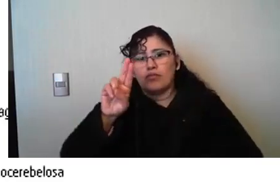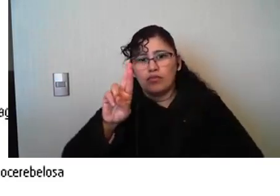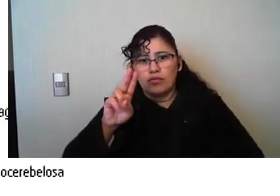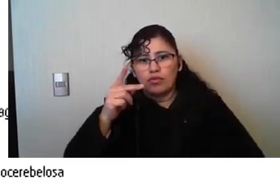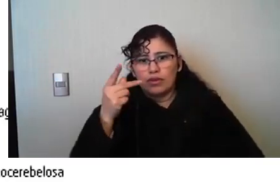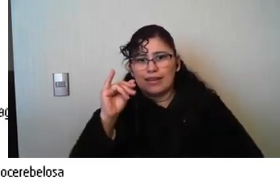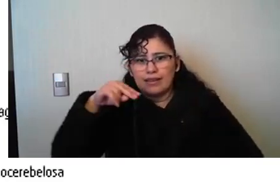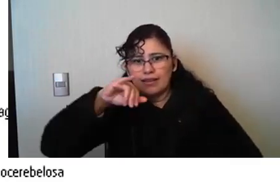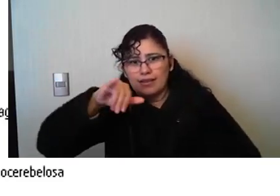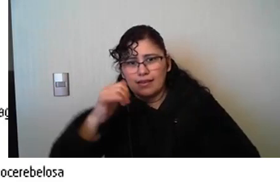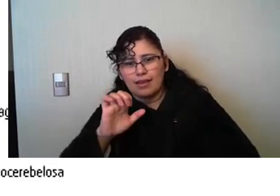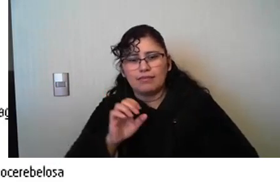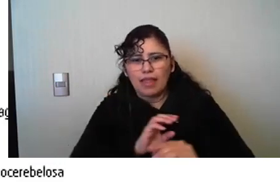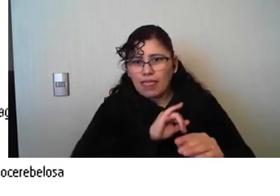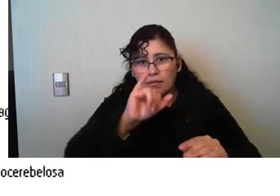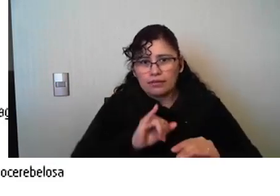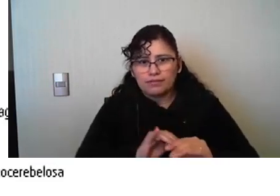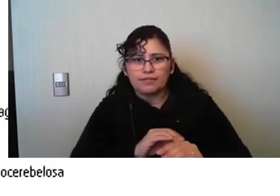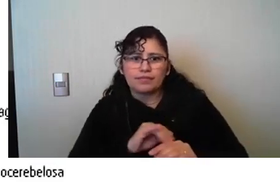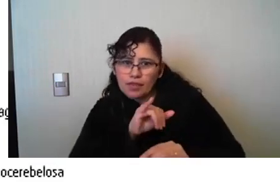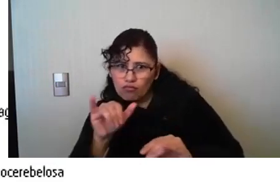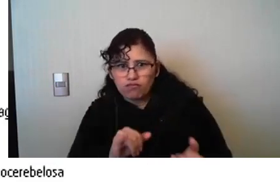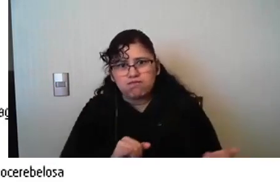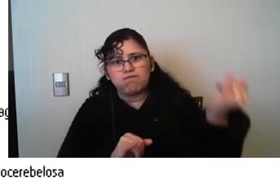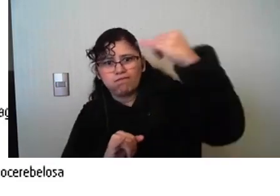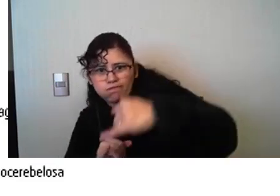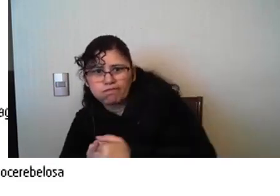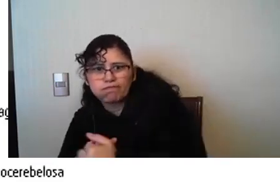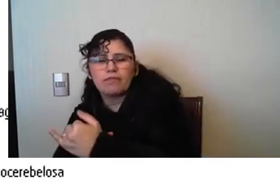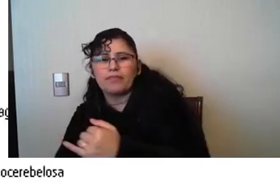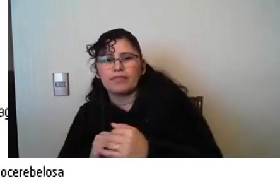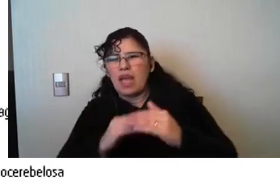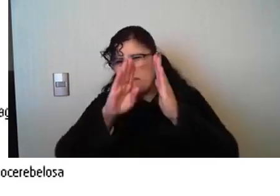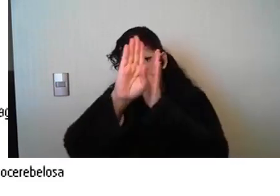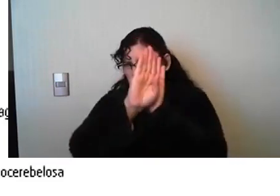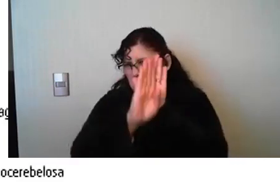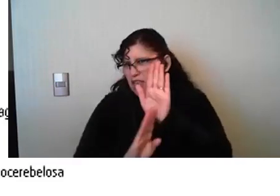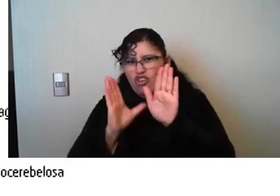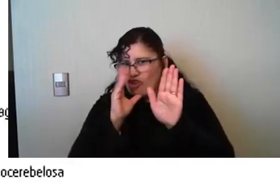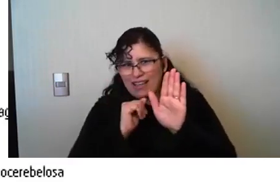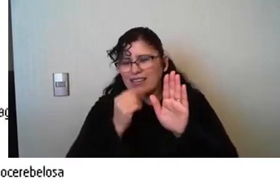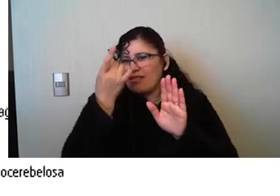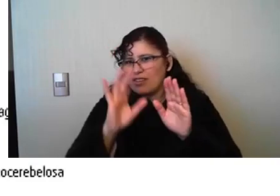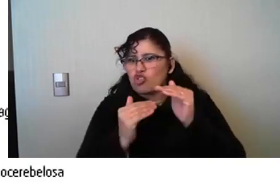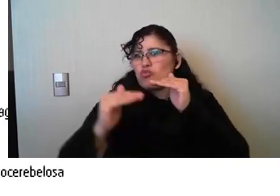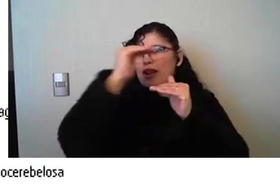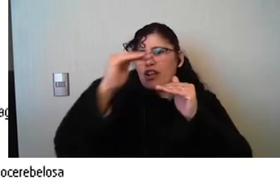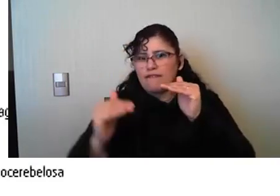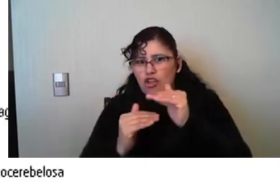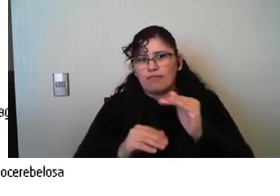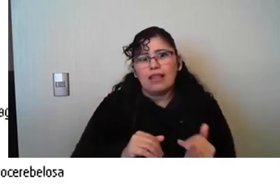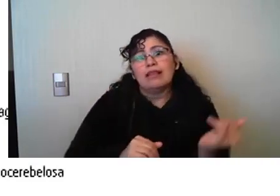este caso el inferior. Acá no está el medio, ¿ya? Está el superior e inferior. Cruza la línea media y va hacia el núcleo olivar